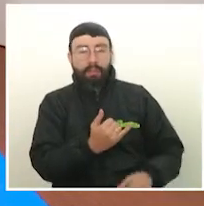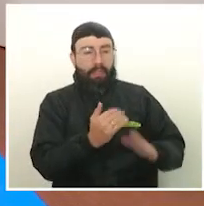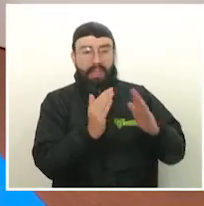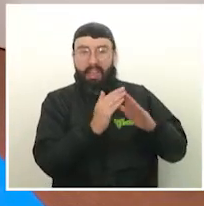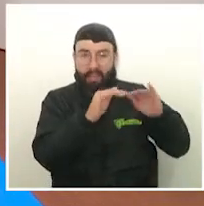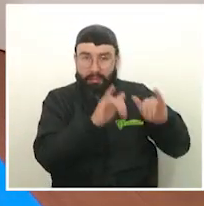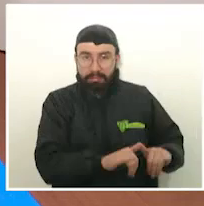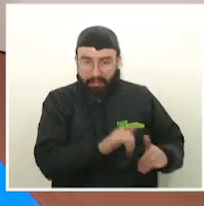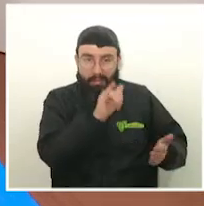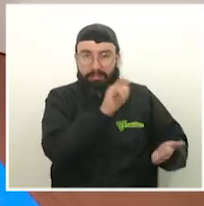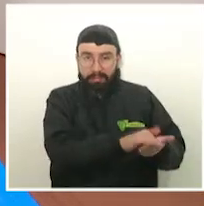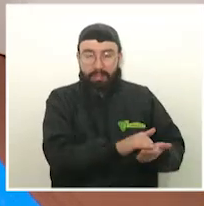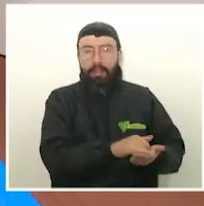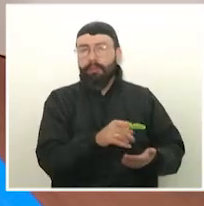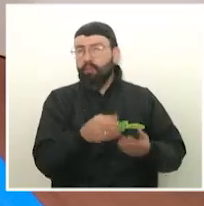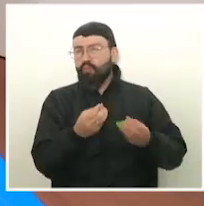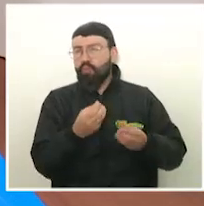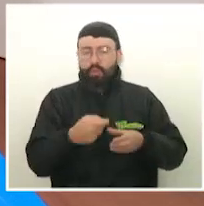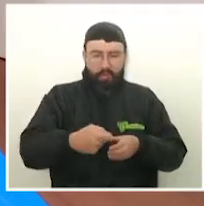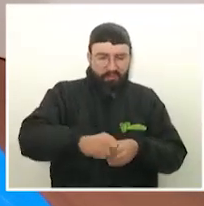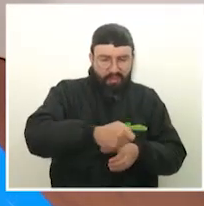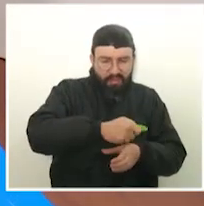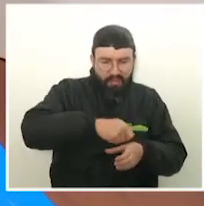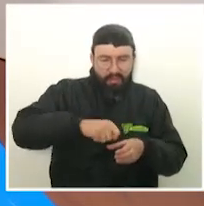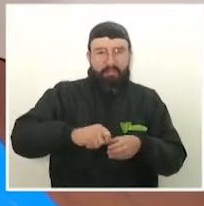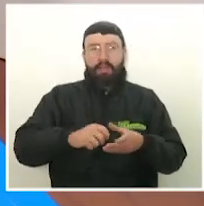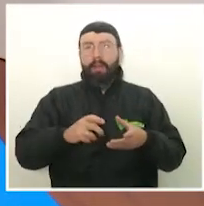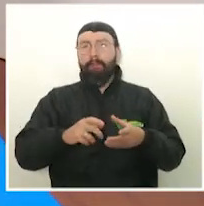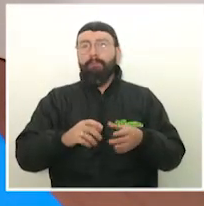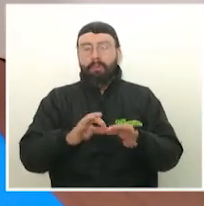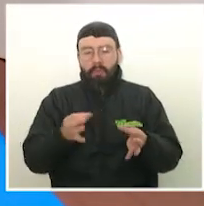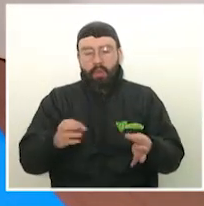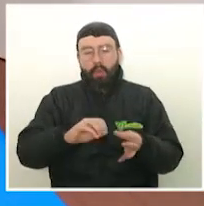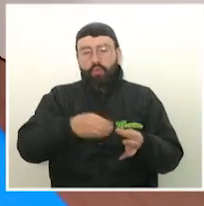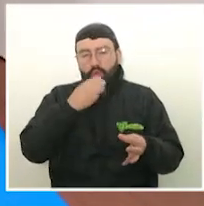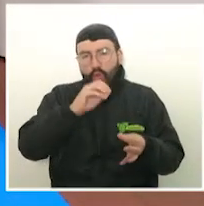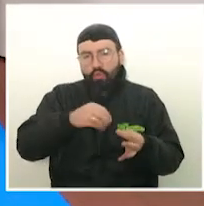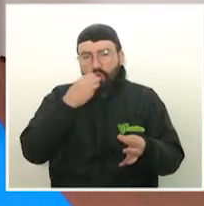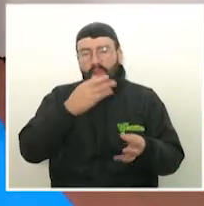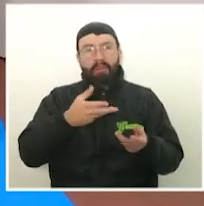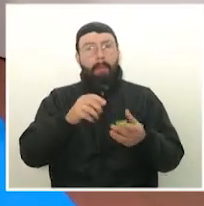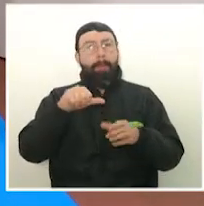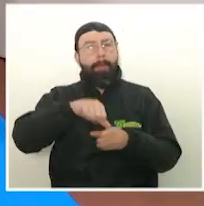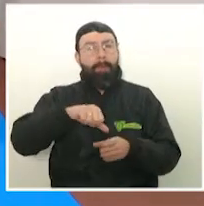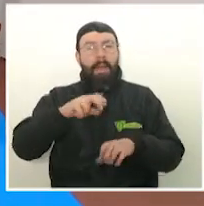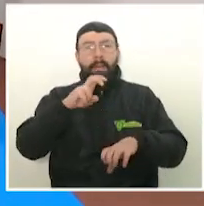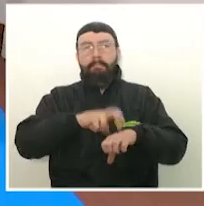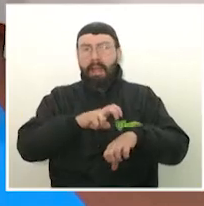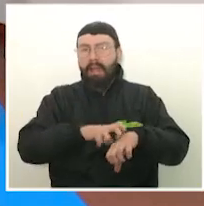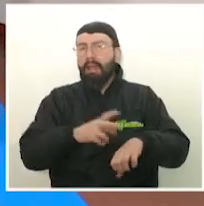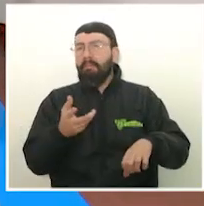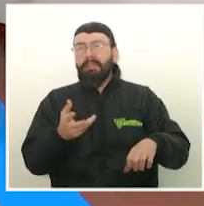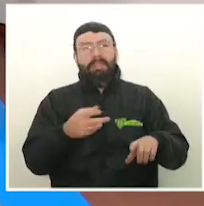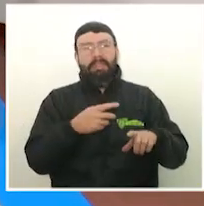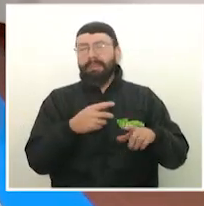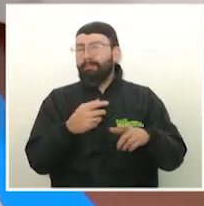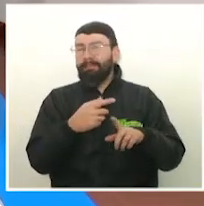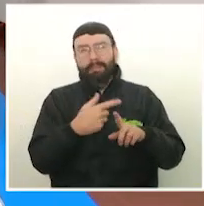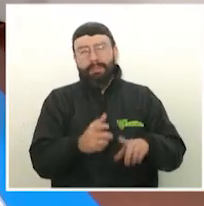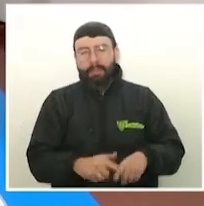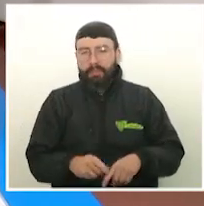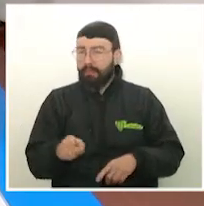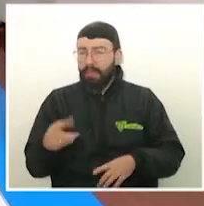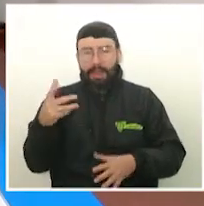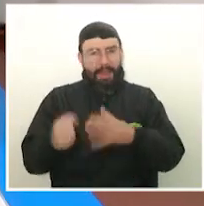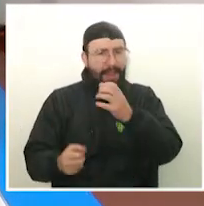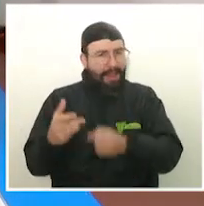fueron alimentos como el atún enlatado, papitas en bolsas, alimentos procesados y muchos más enlatados.